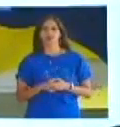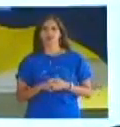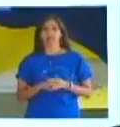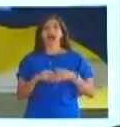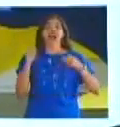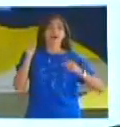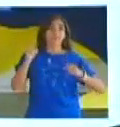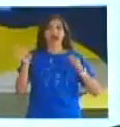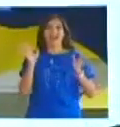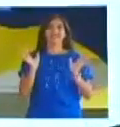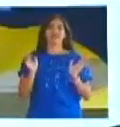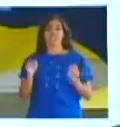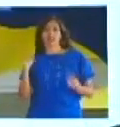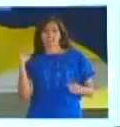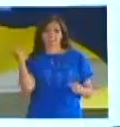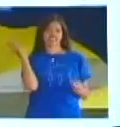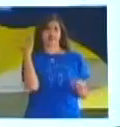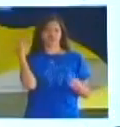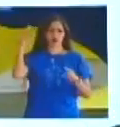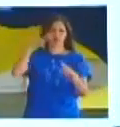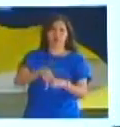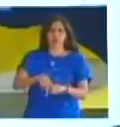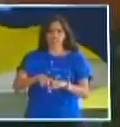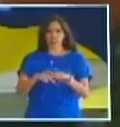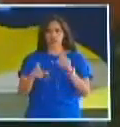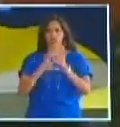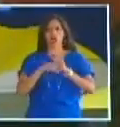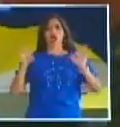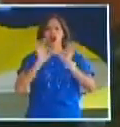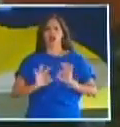para esta pretendida, ilegal,